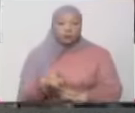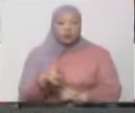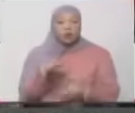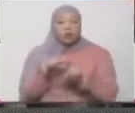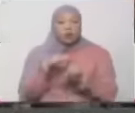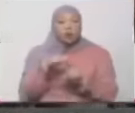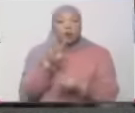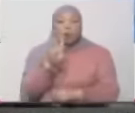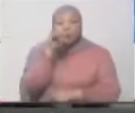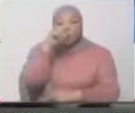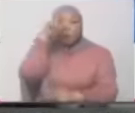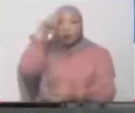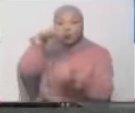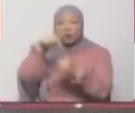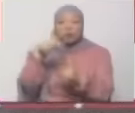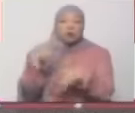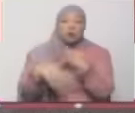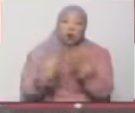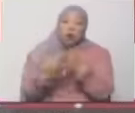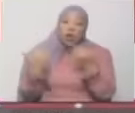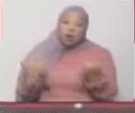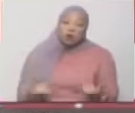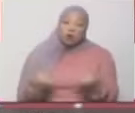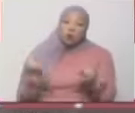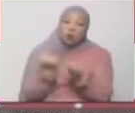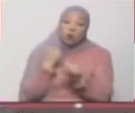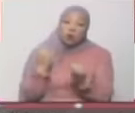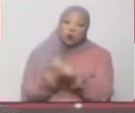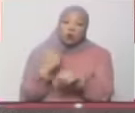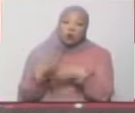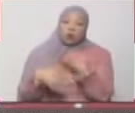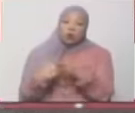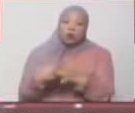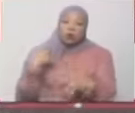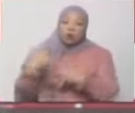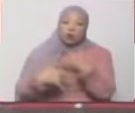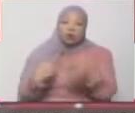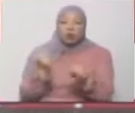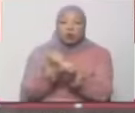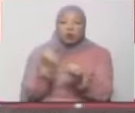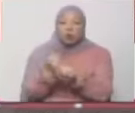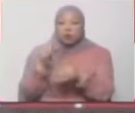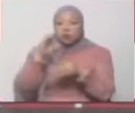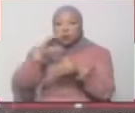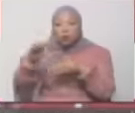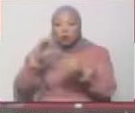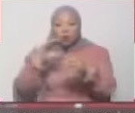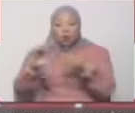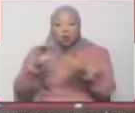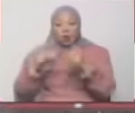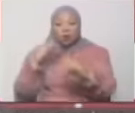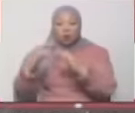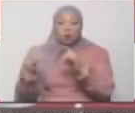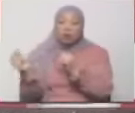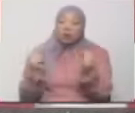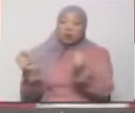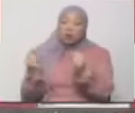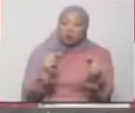lancé 4 líneas que forma parte de un compendio de lineamientos estratégicos que se están